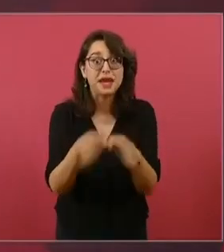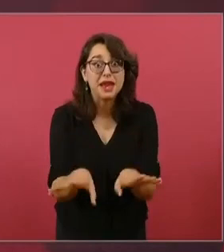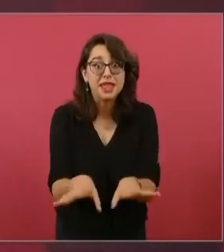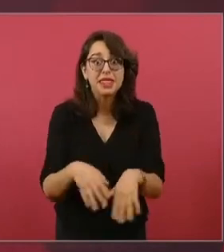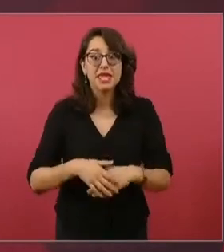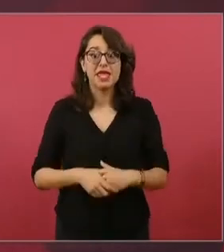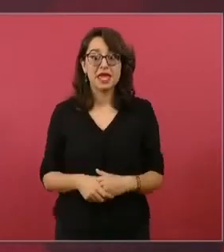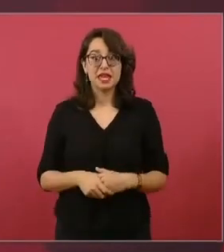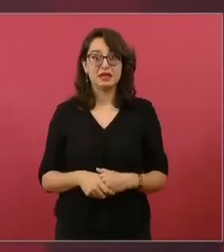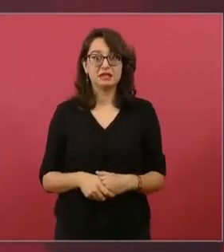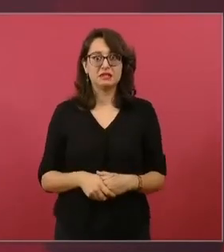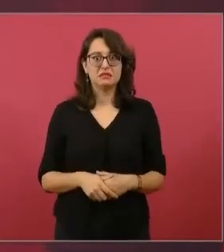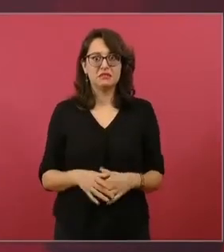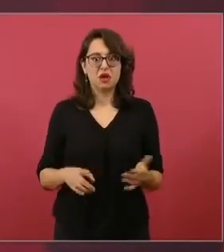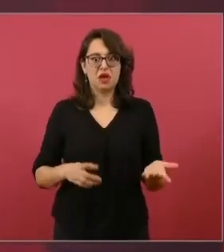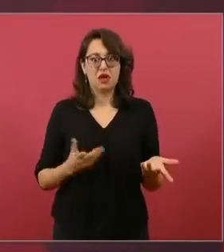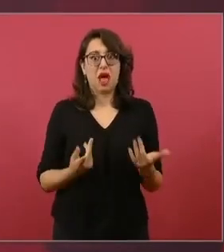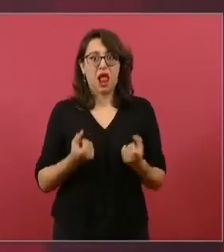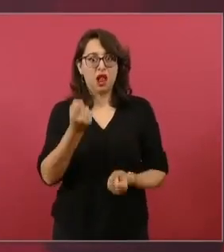en 6 meses.